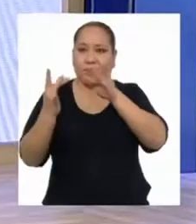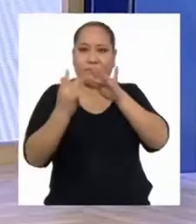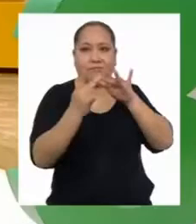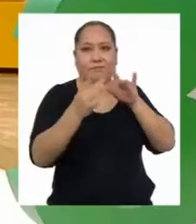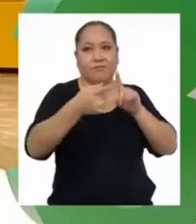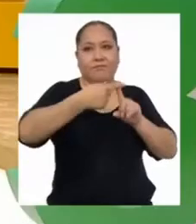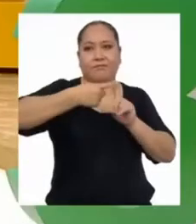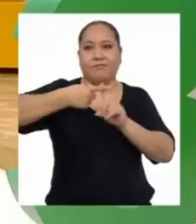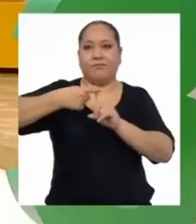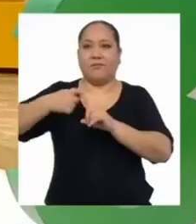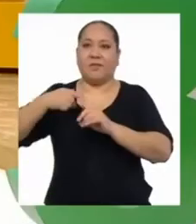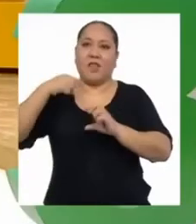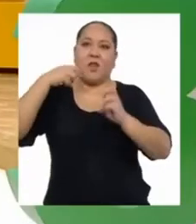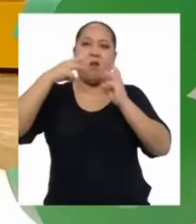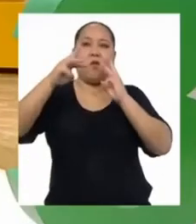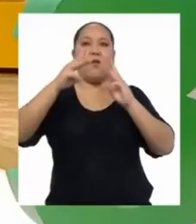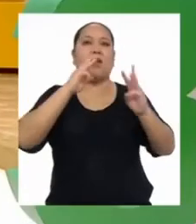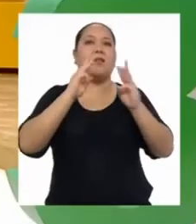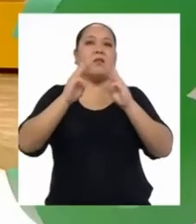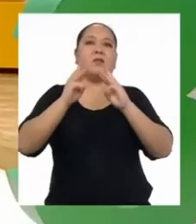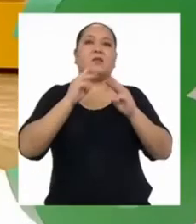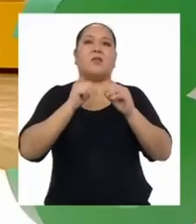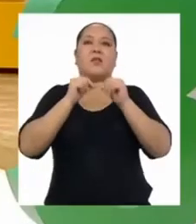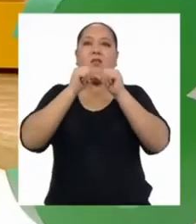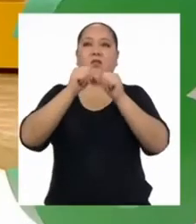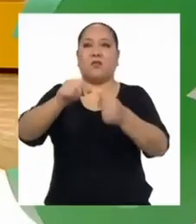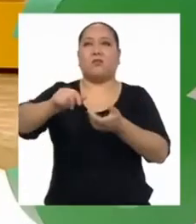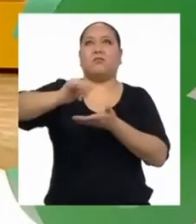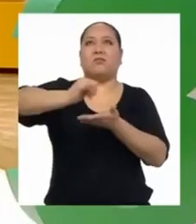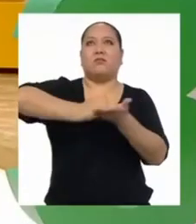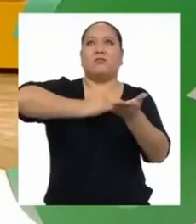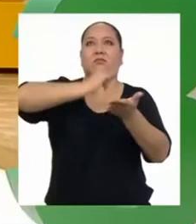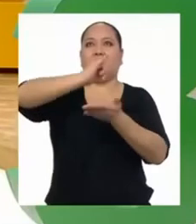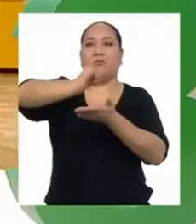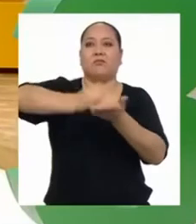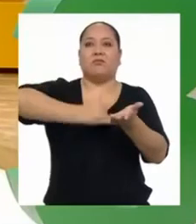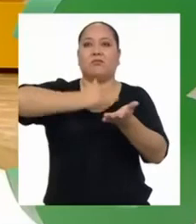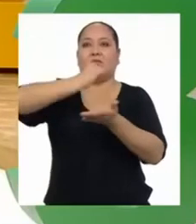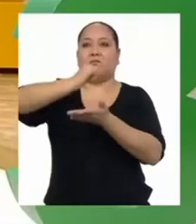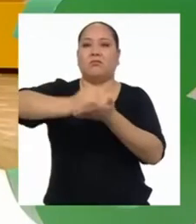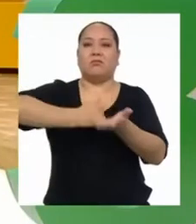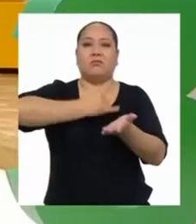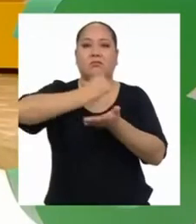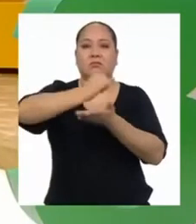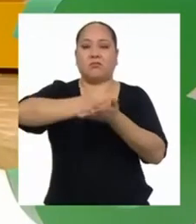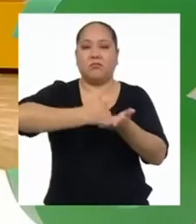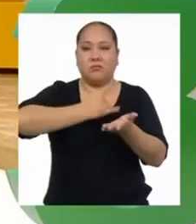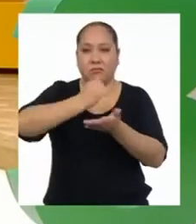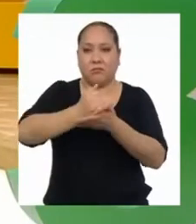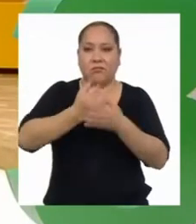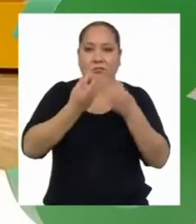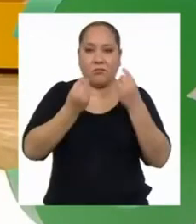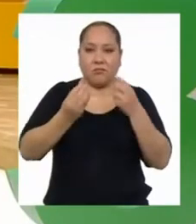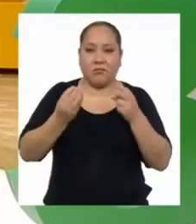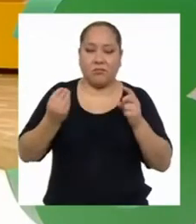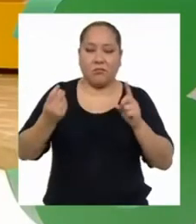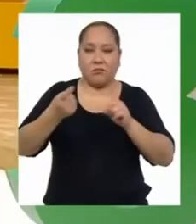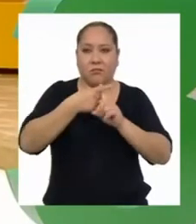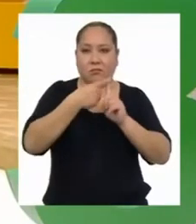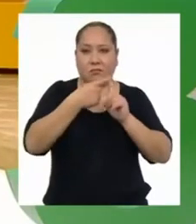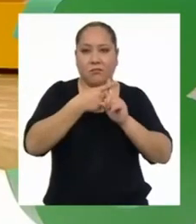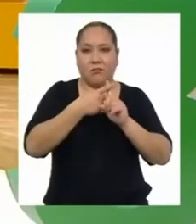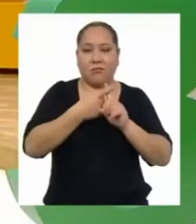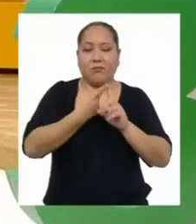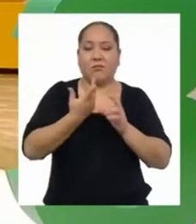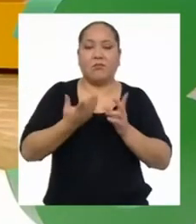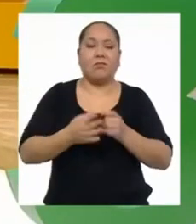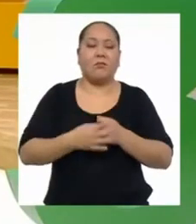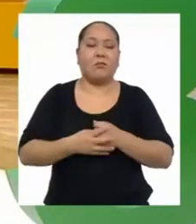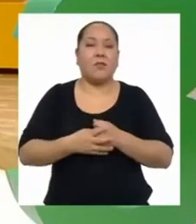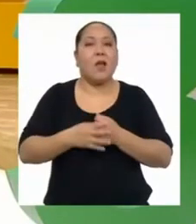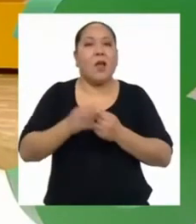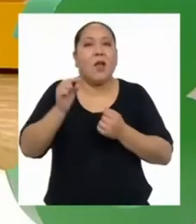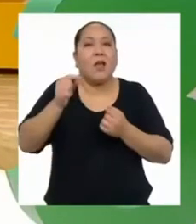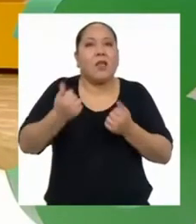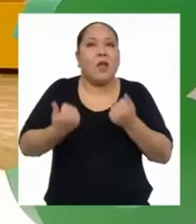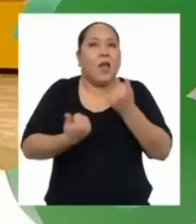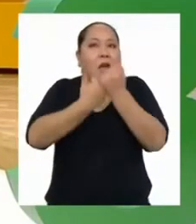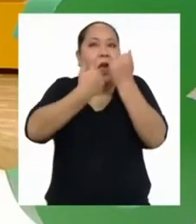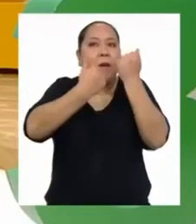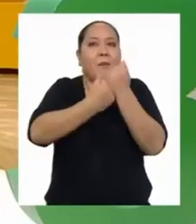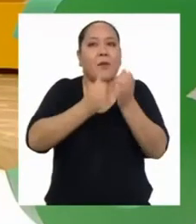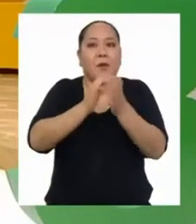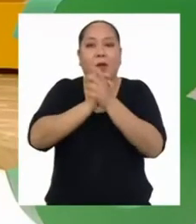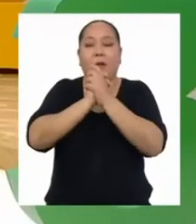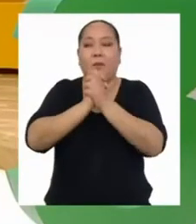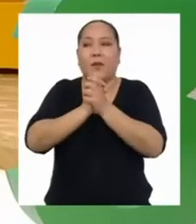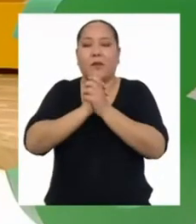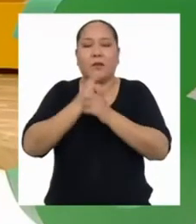el WhatsApp no ha dejado de sonar todo el día. Están llegando muchos mensajes de apoyo de compañeras y compañeros que se